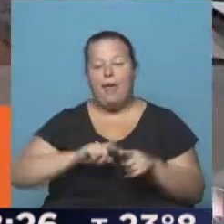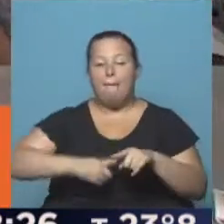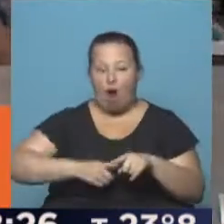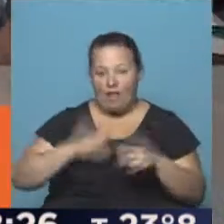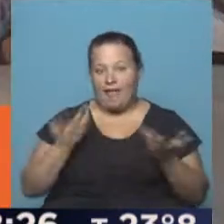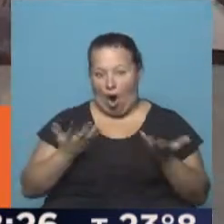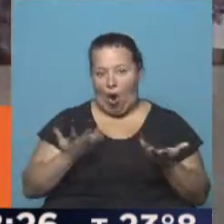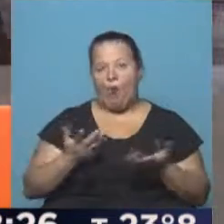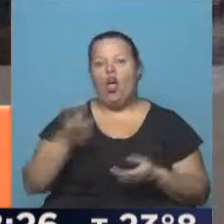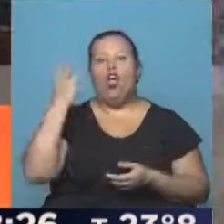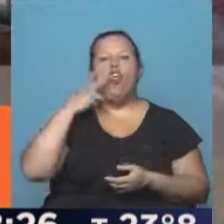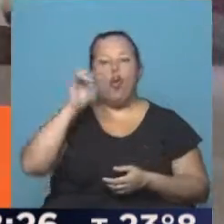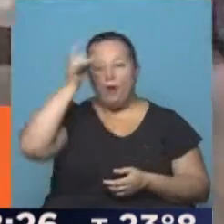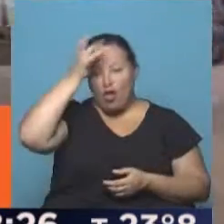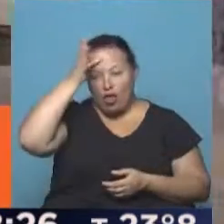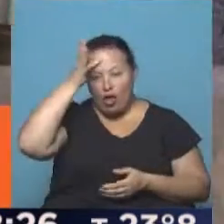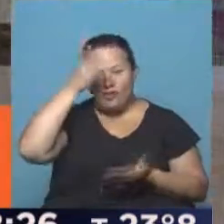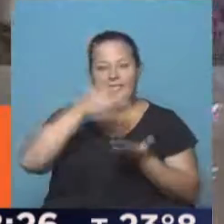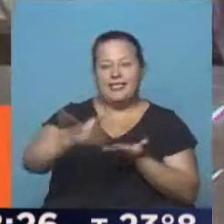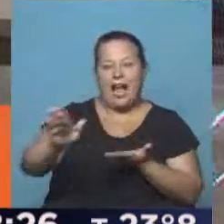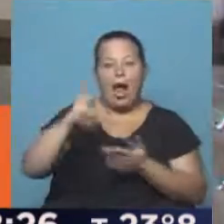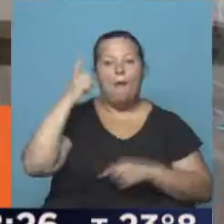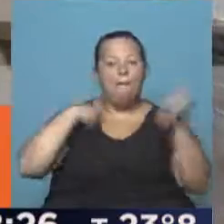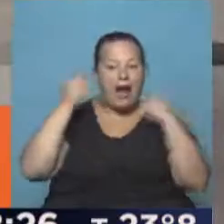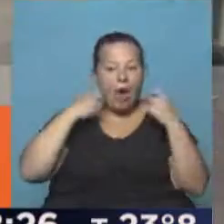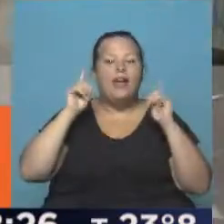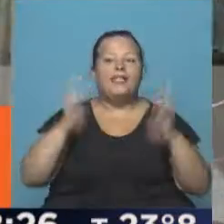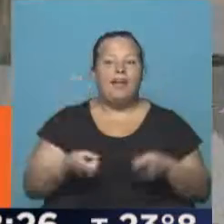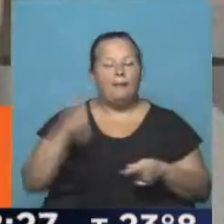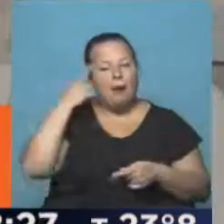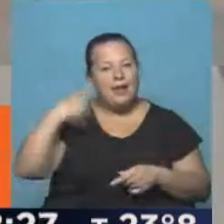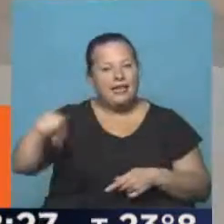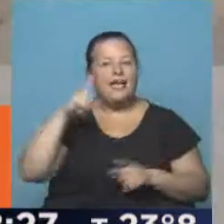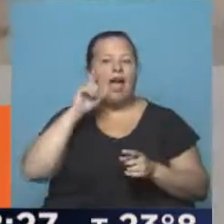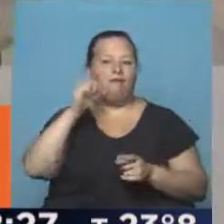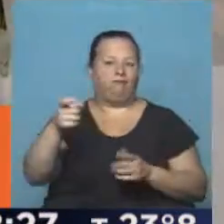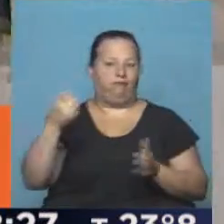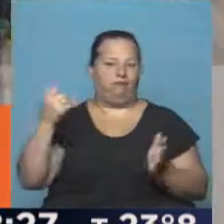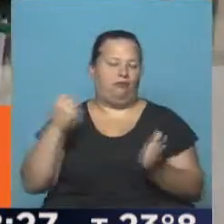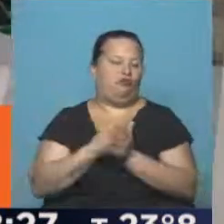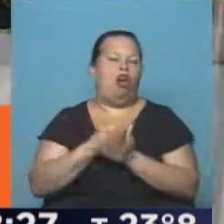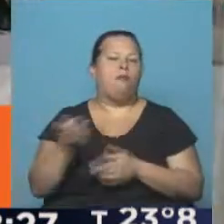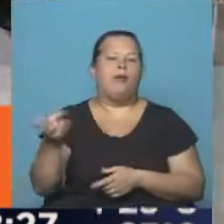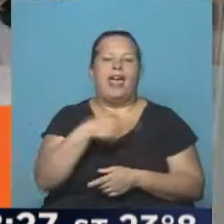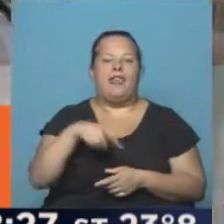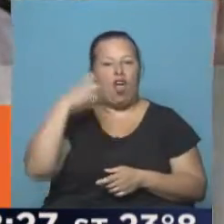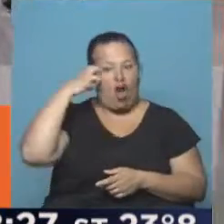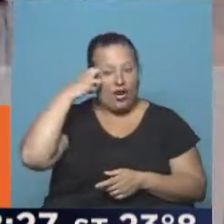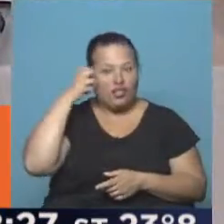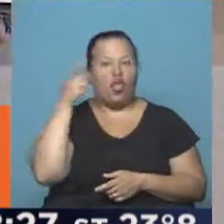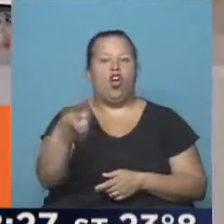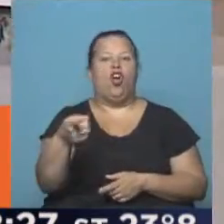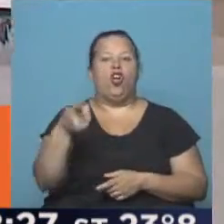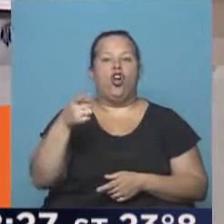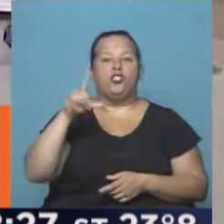política, obviamente, cuando en 2012 se apartó a Paraguay, también por considerar que había habido un golpe parlamentario